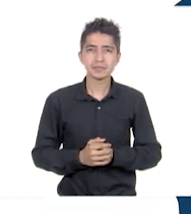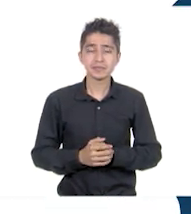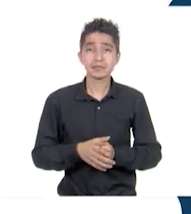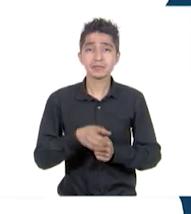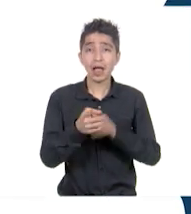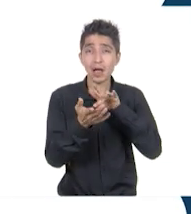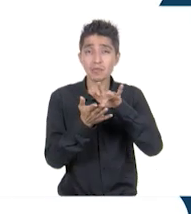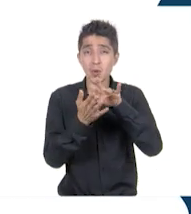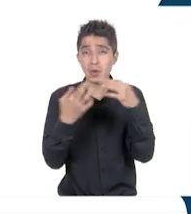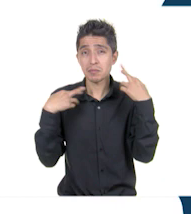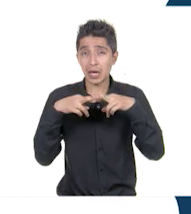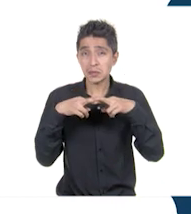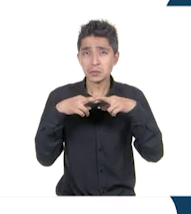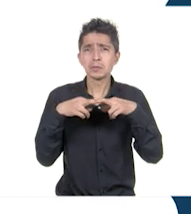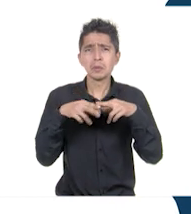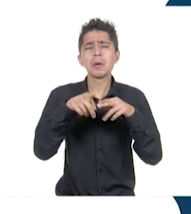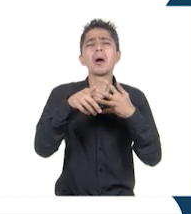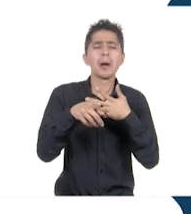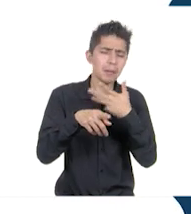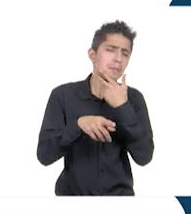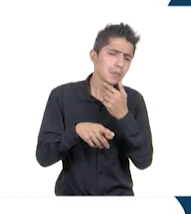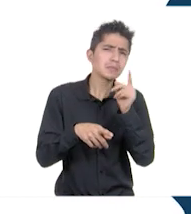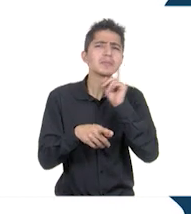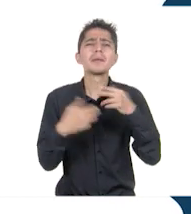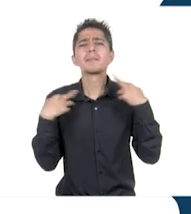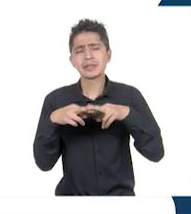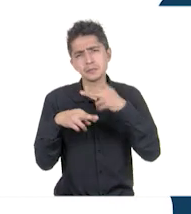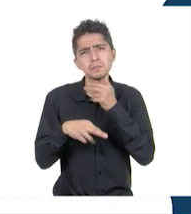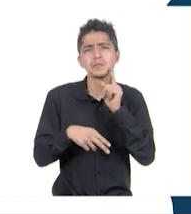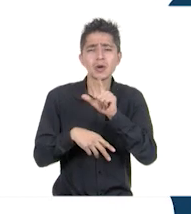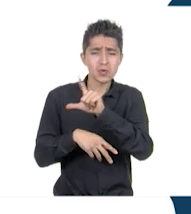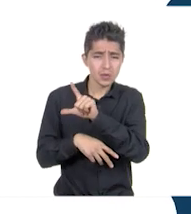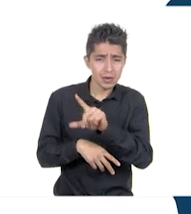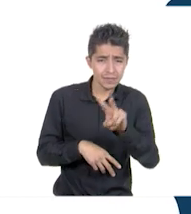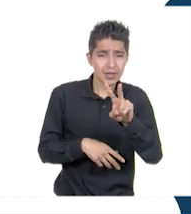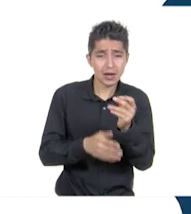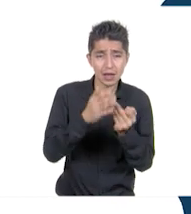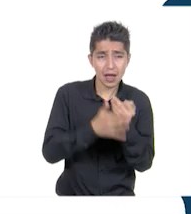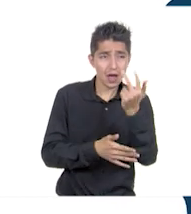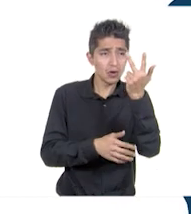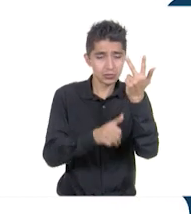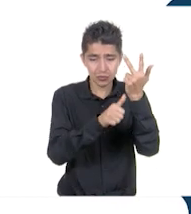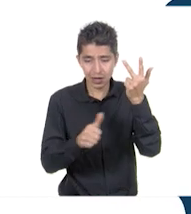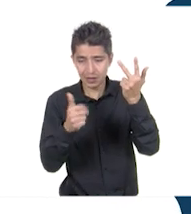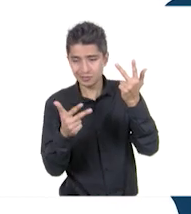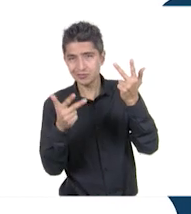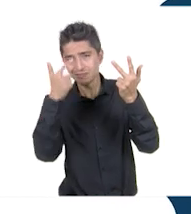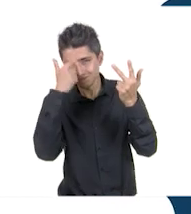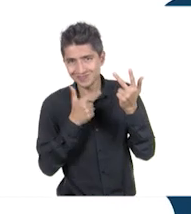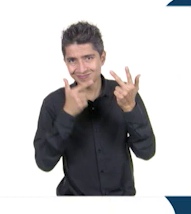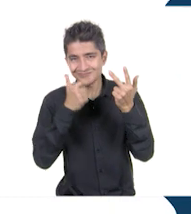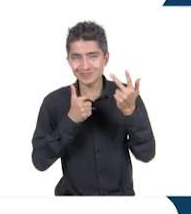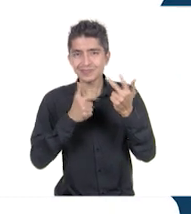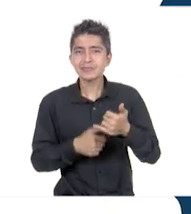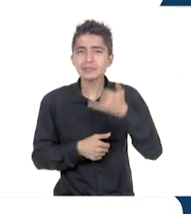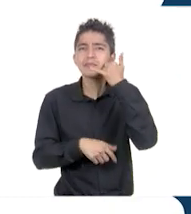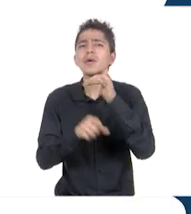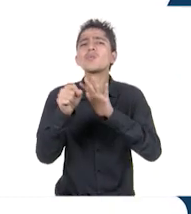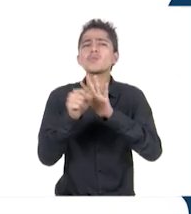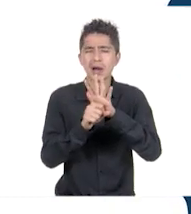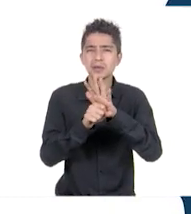Para apoyo pedagógico hay maestros y maestras de lunes a viernes de 8 a 20 horas en el